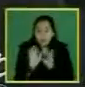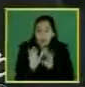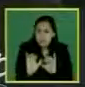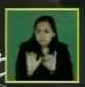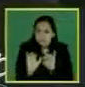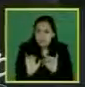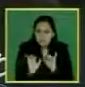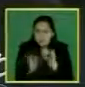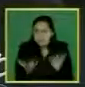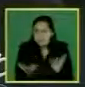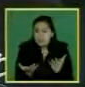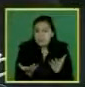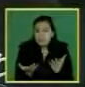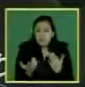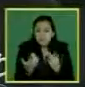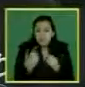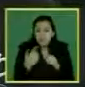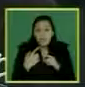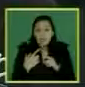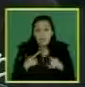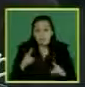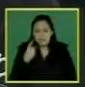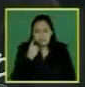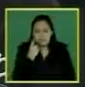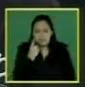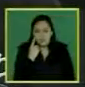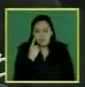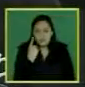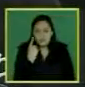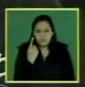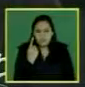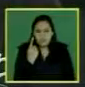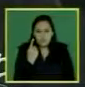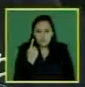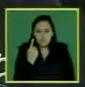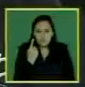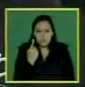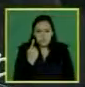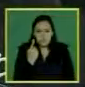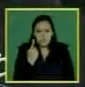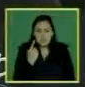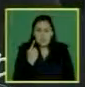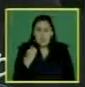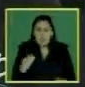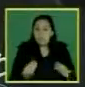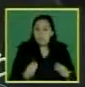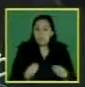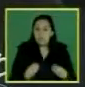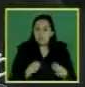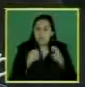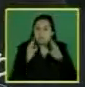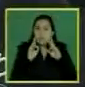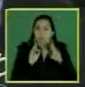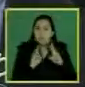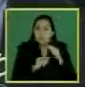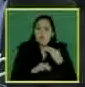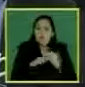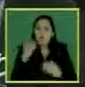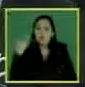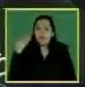de esa tendencia, lamentablemente. Pero fíjate que es el ver la vida tal como la vio